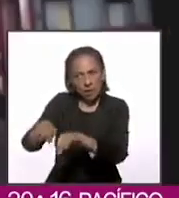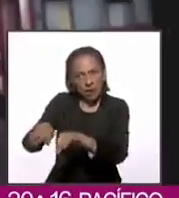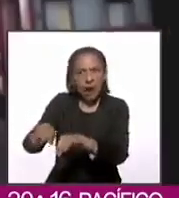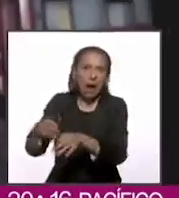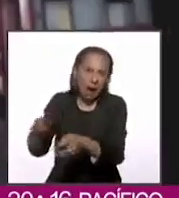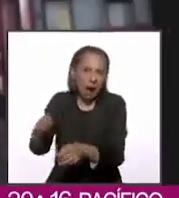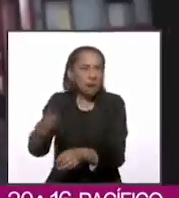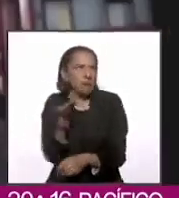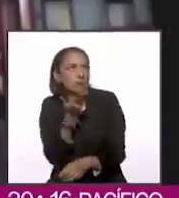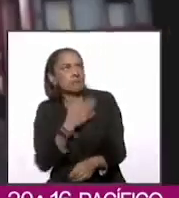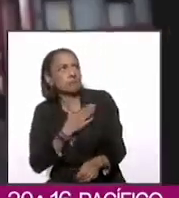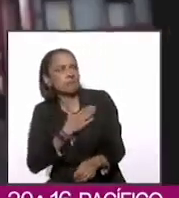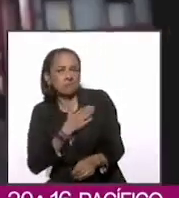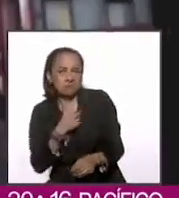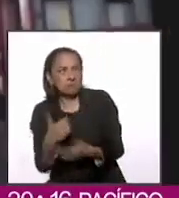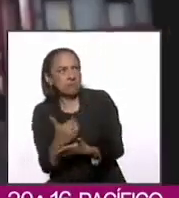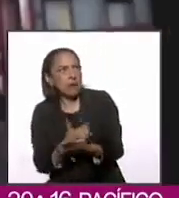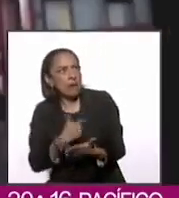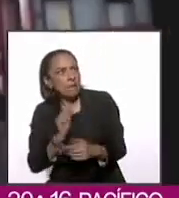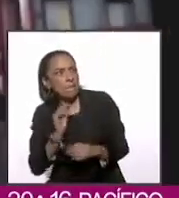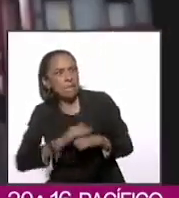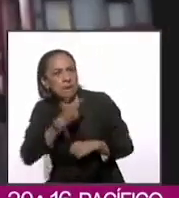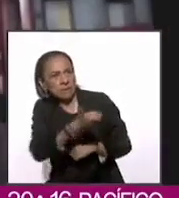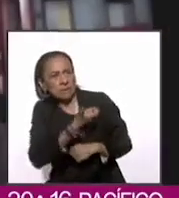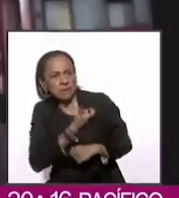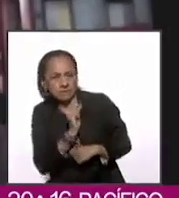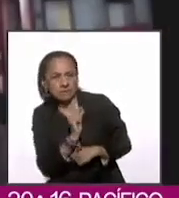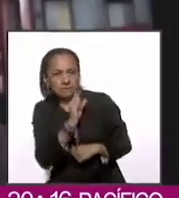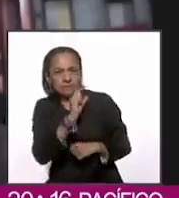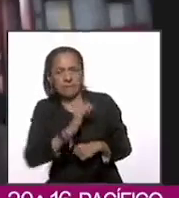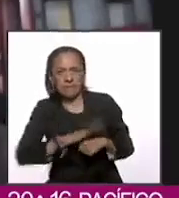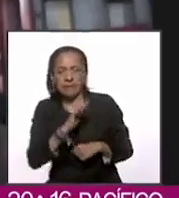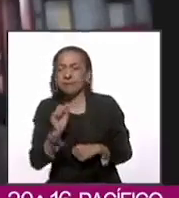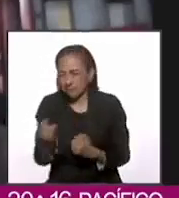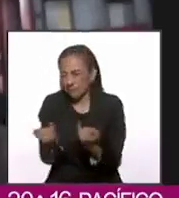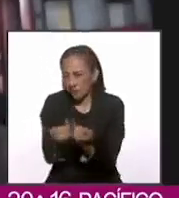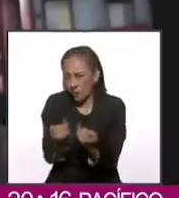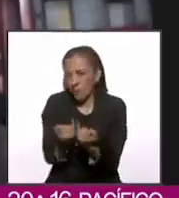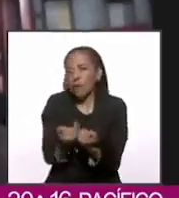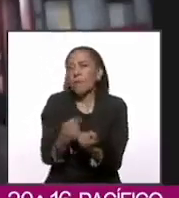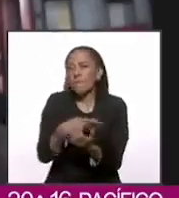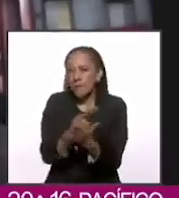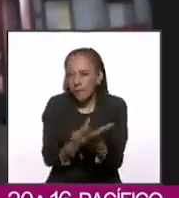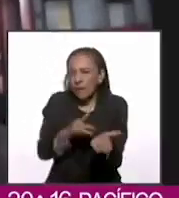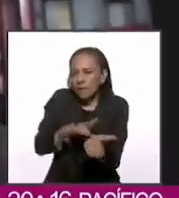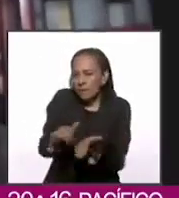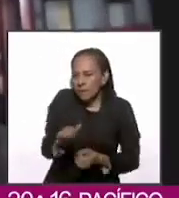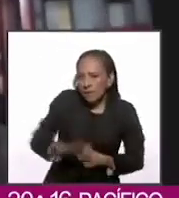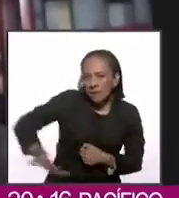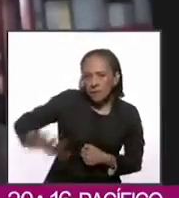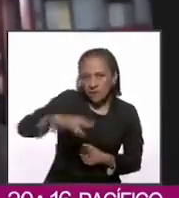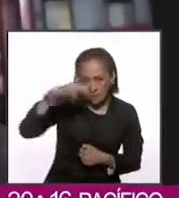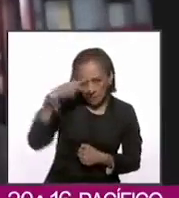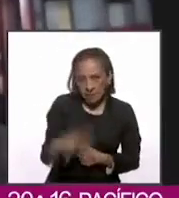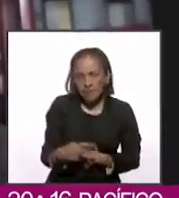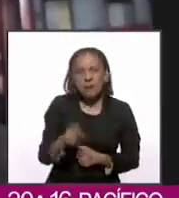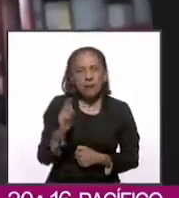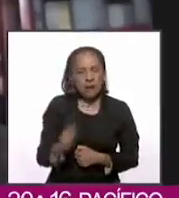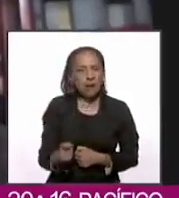¿no? También la política social, los programas sociales, pues también tuvieron un incremento